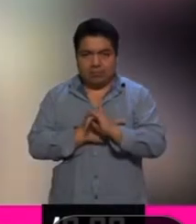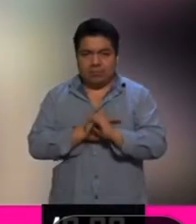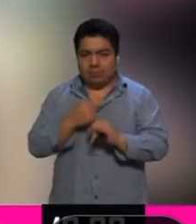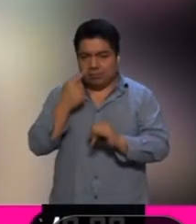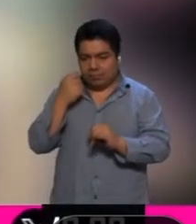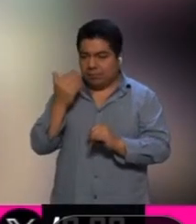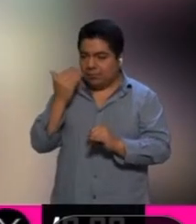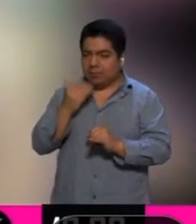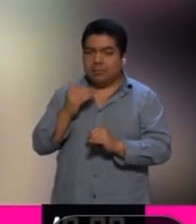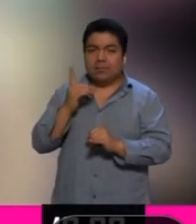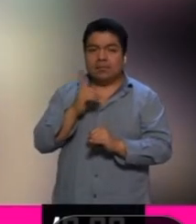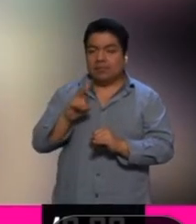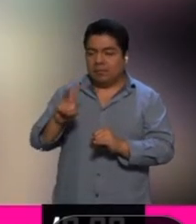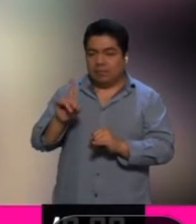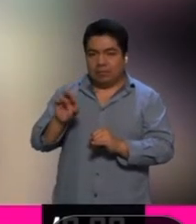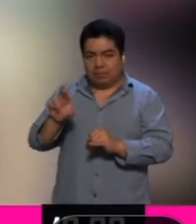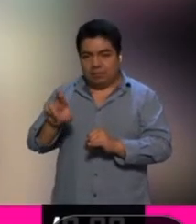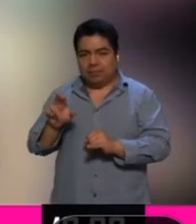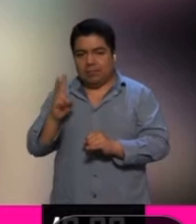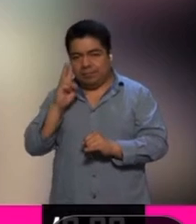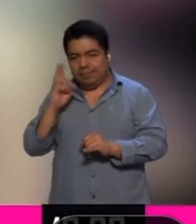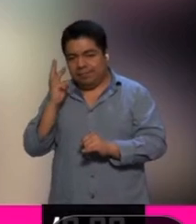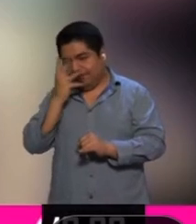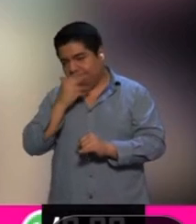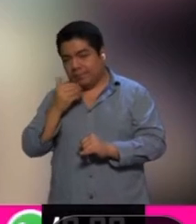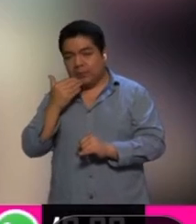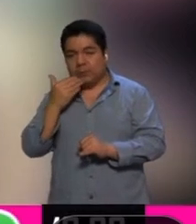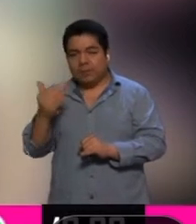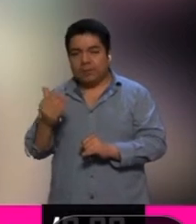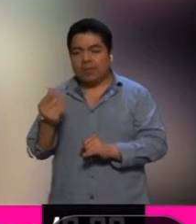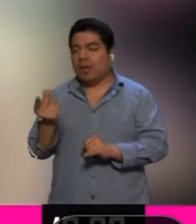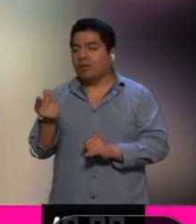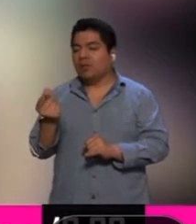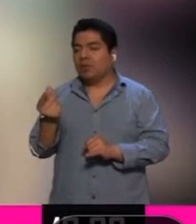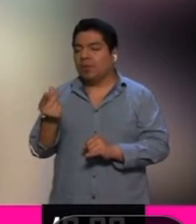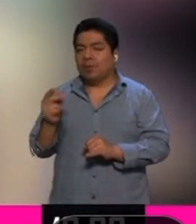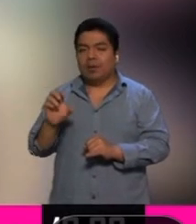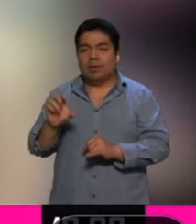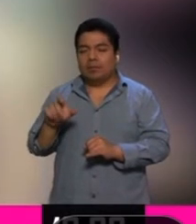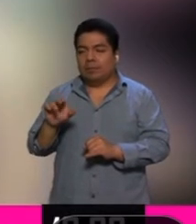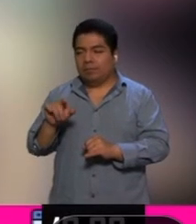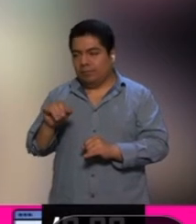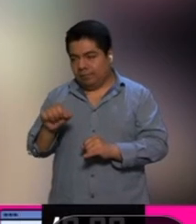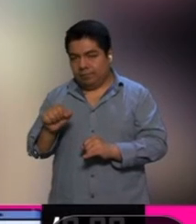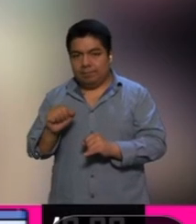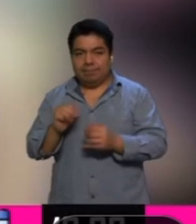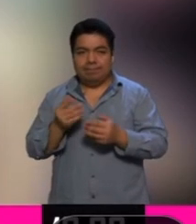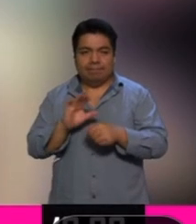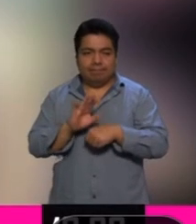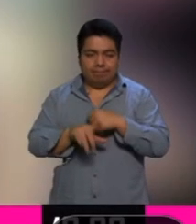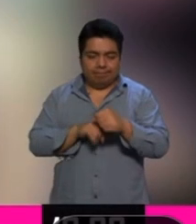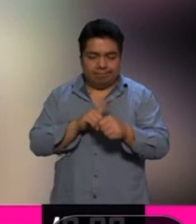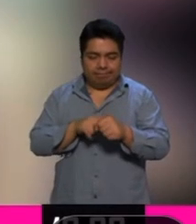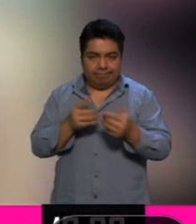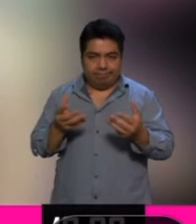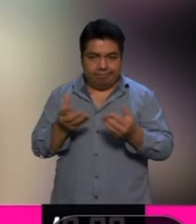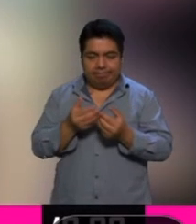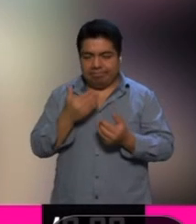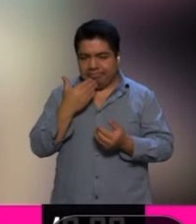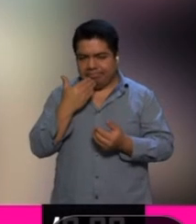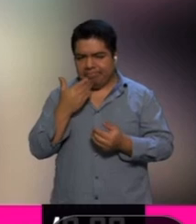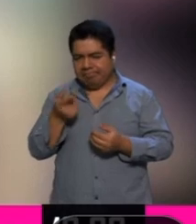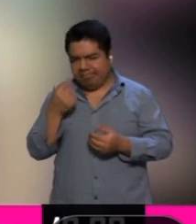de chavo. Mire, mire a la Cookie, señora. Ay, qué retratos de mascotas también hacemos en esa con técnica. Todo ¿qué traes